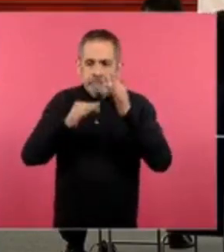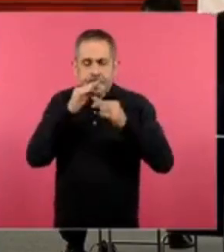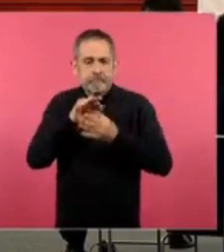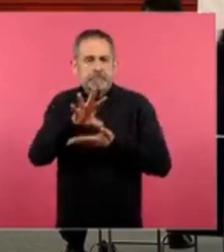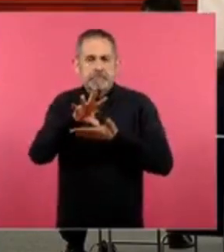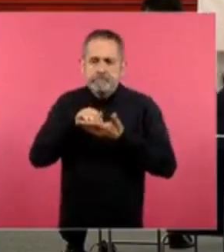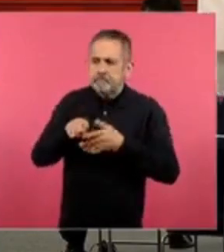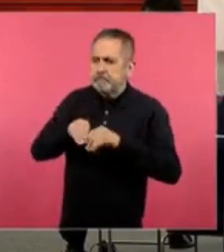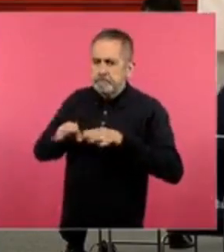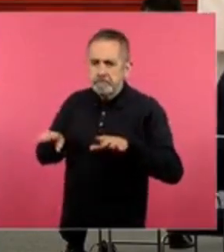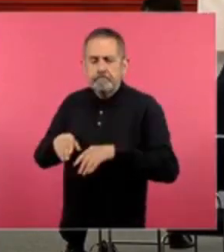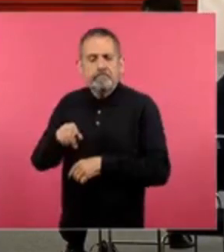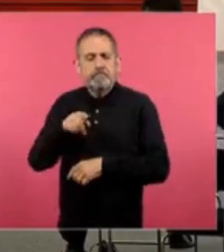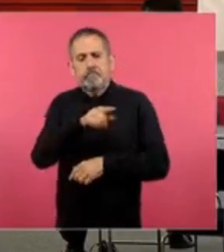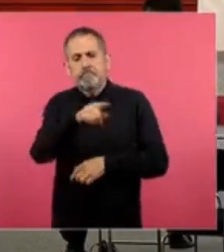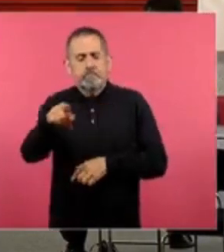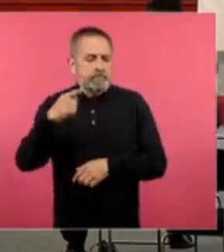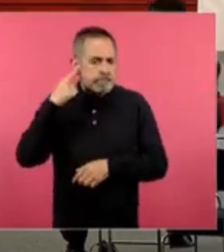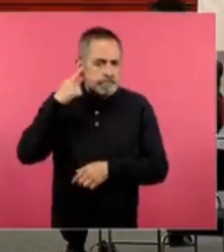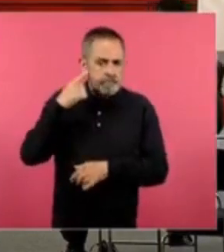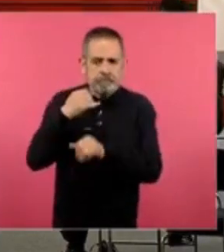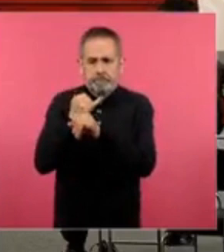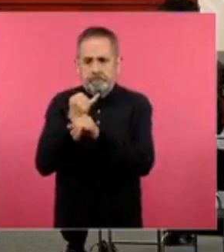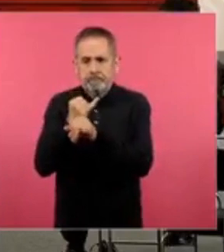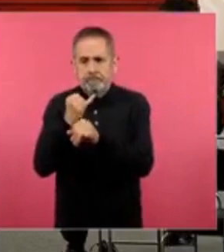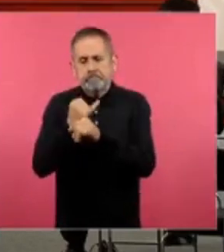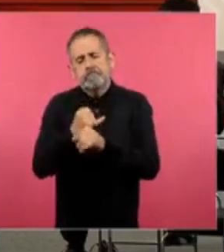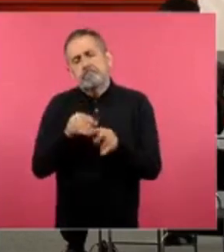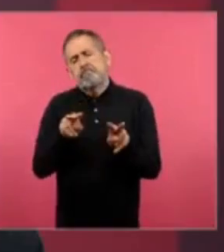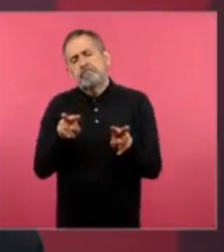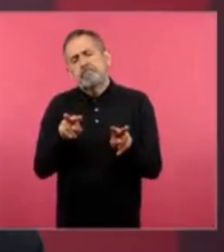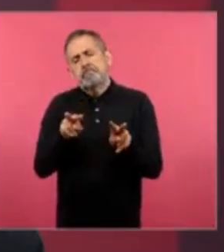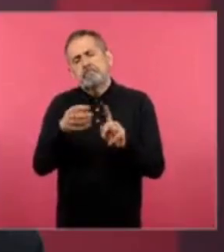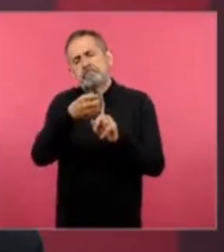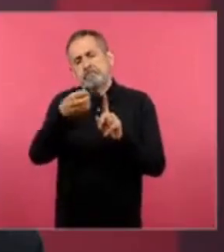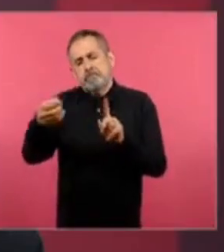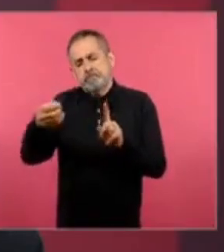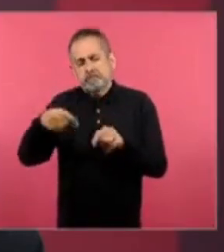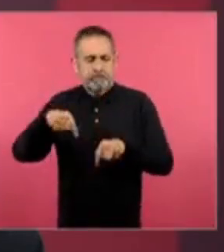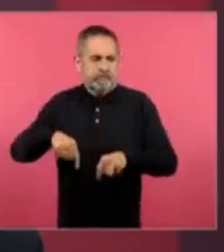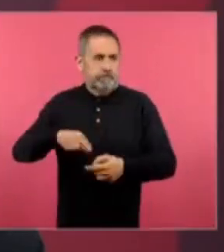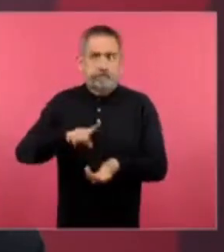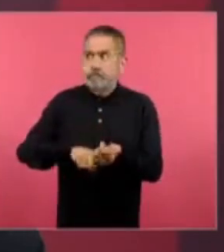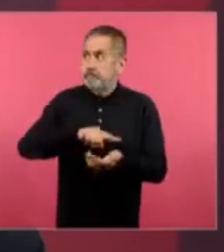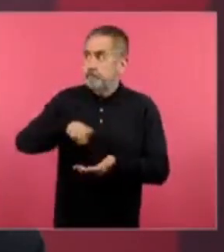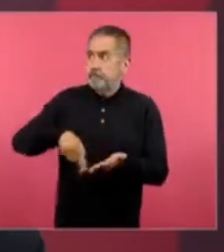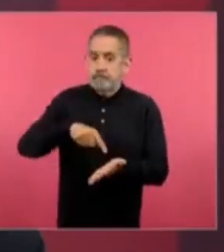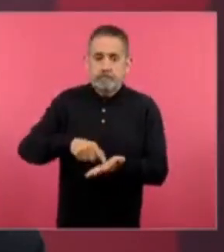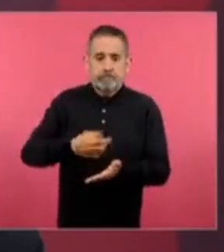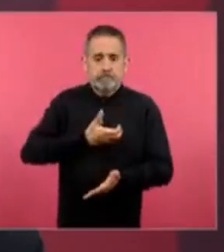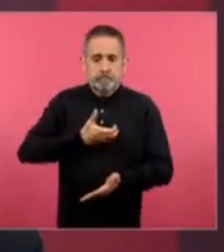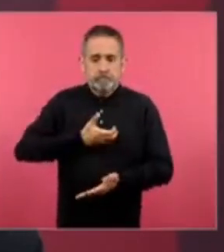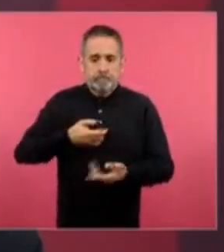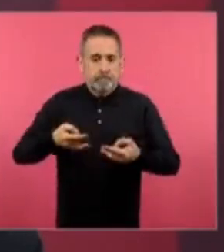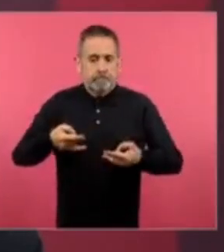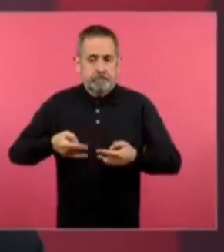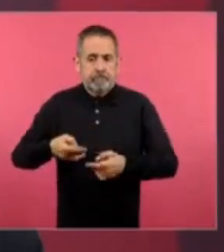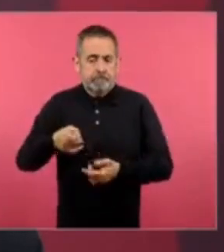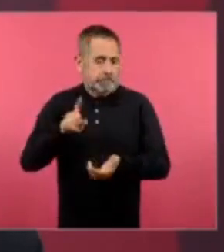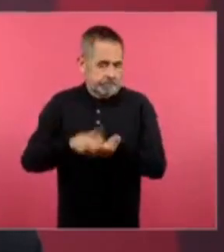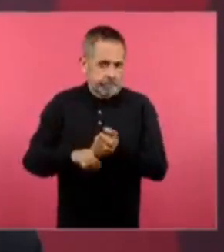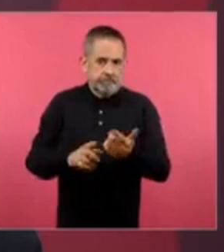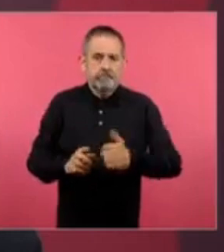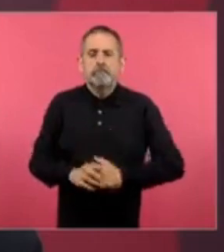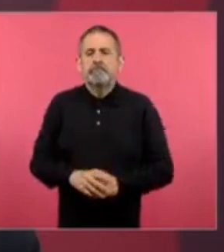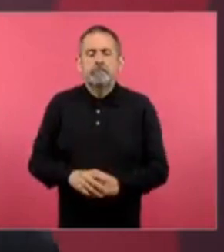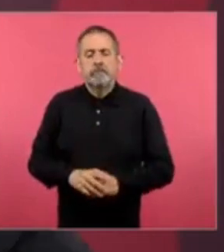están escuchando, a quienes nos ven a través de esta transmisión desde Palacio Nacional, pero sobre todo a madres y padres